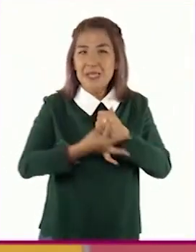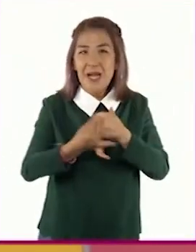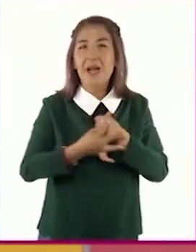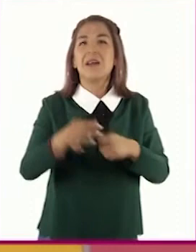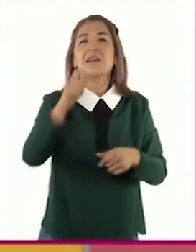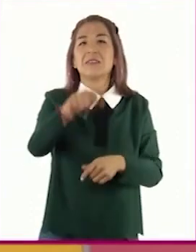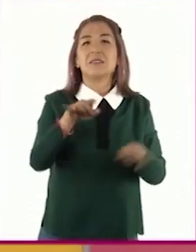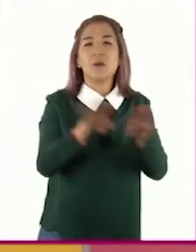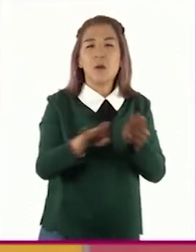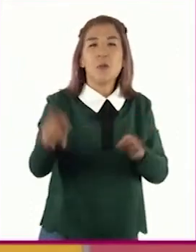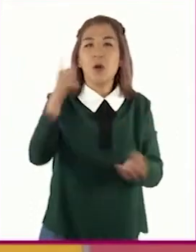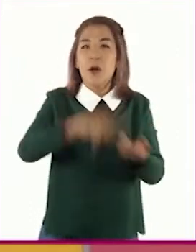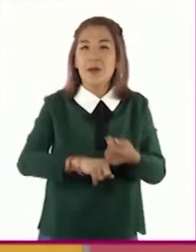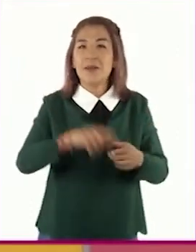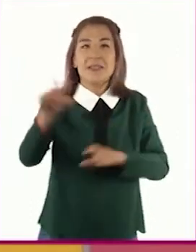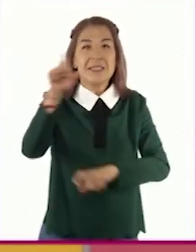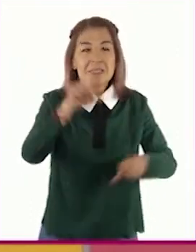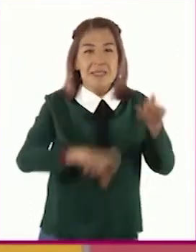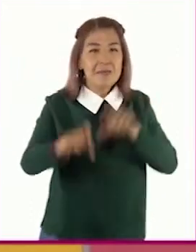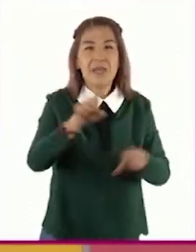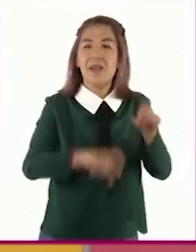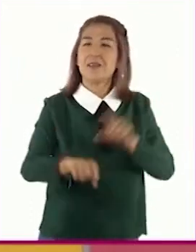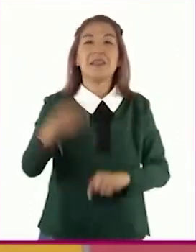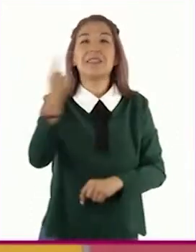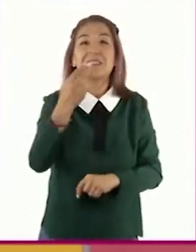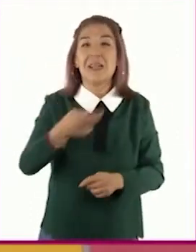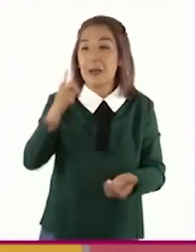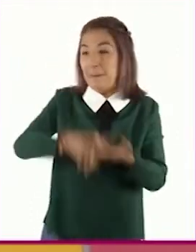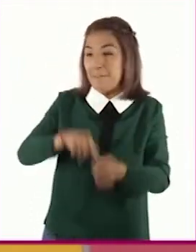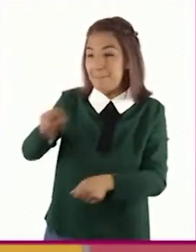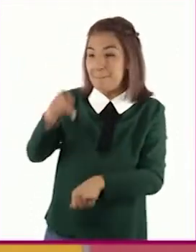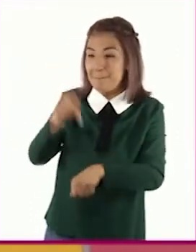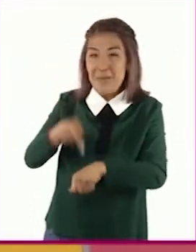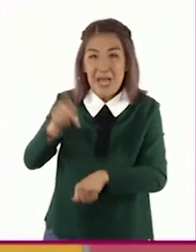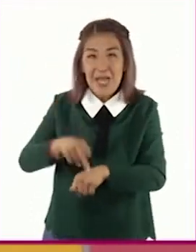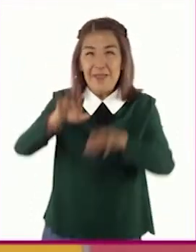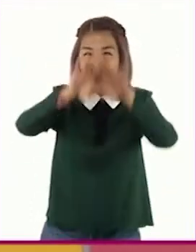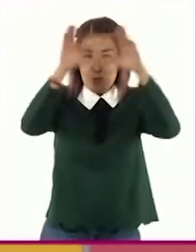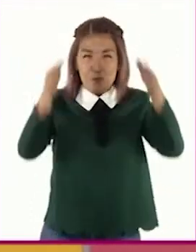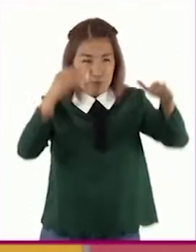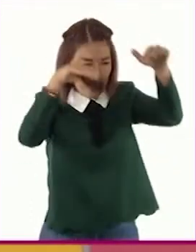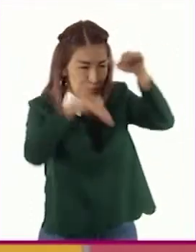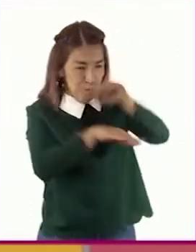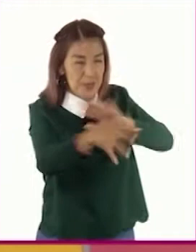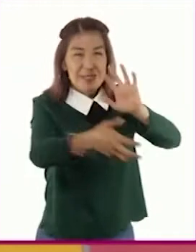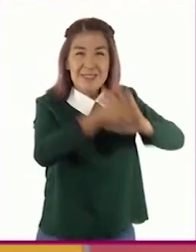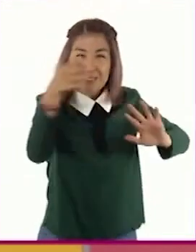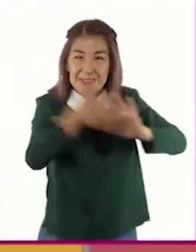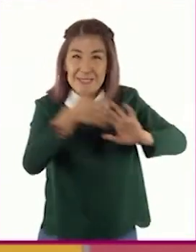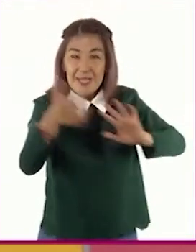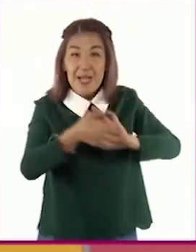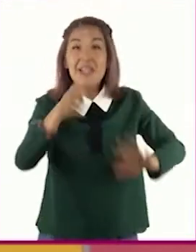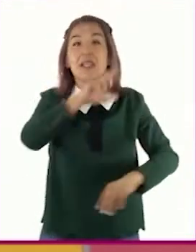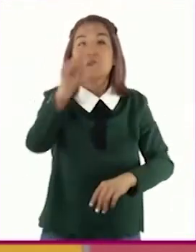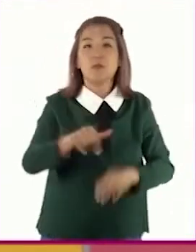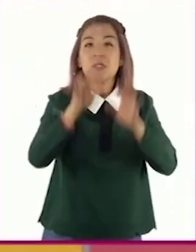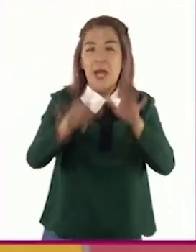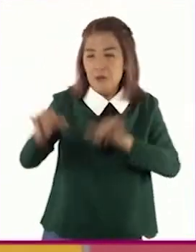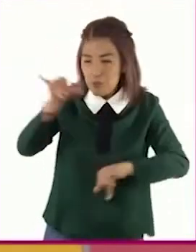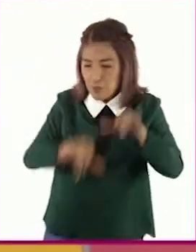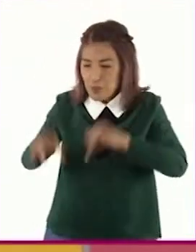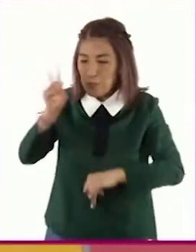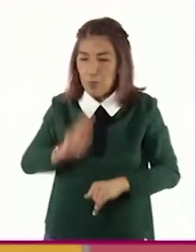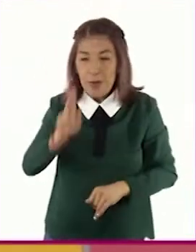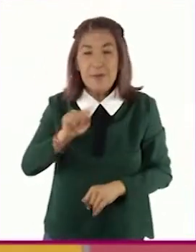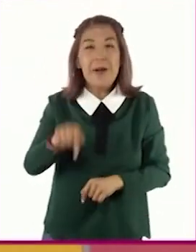sustancias elementales tal cual. Hay que sacarlas de las rocas, hay que sacarlas de las minas y luego hay que hacerle una serie de reacciones químicas para poder